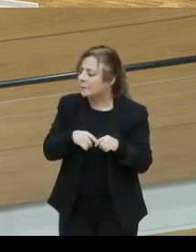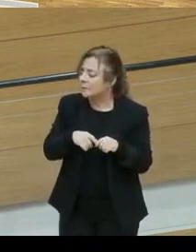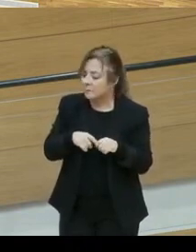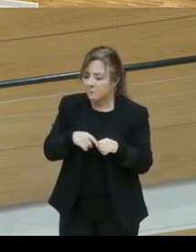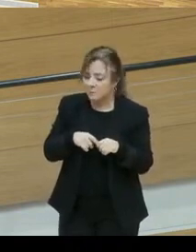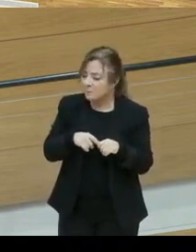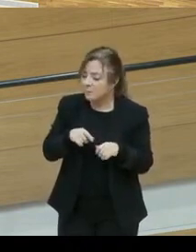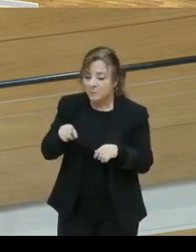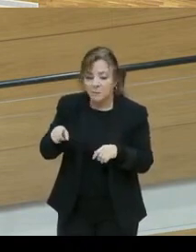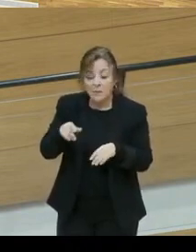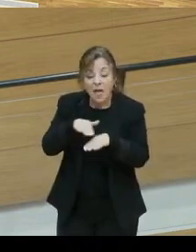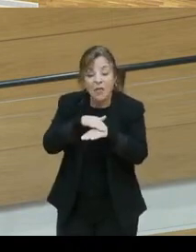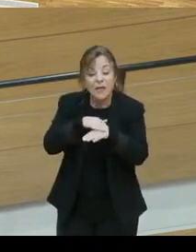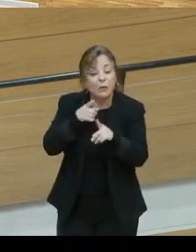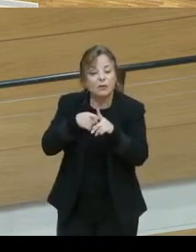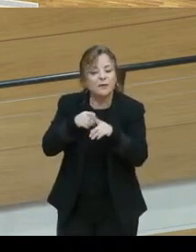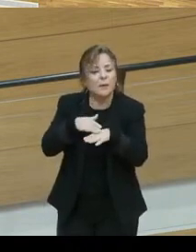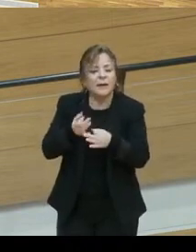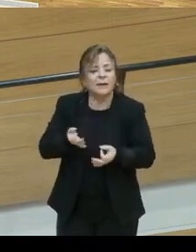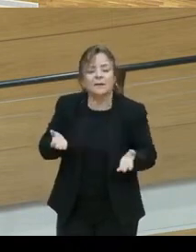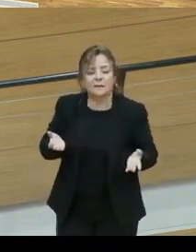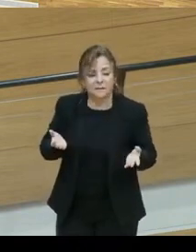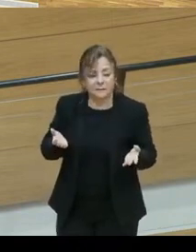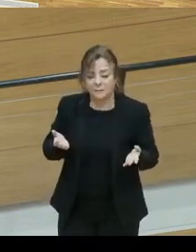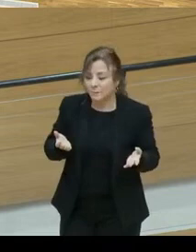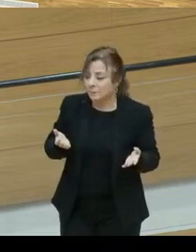¿para qué se utilizan las ceras?